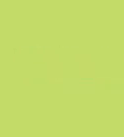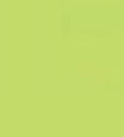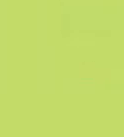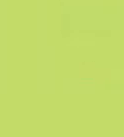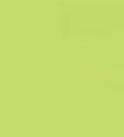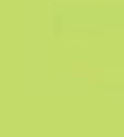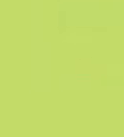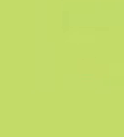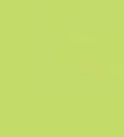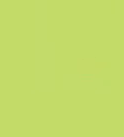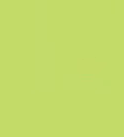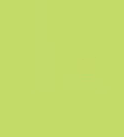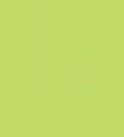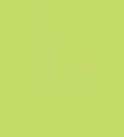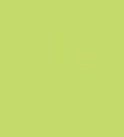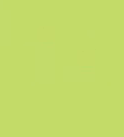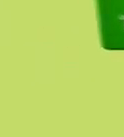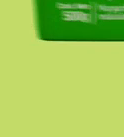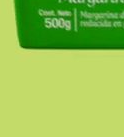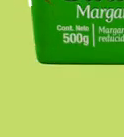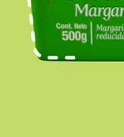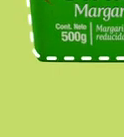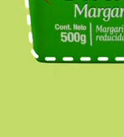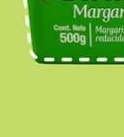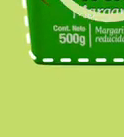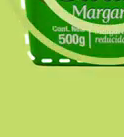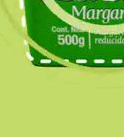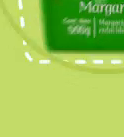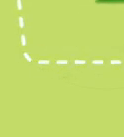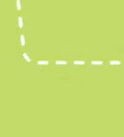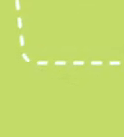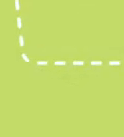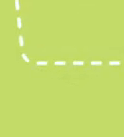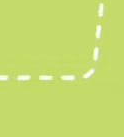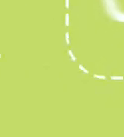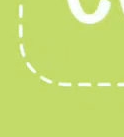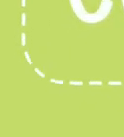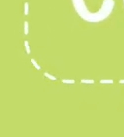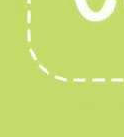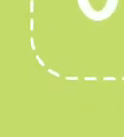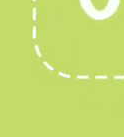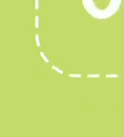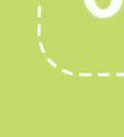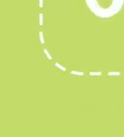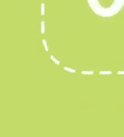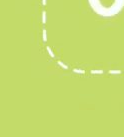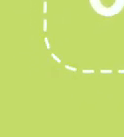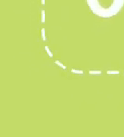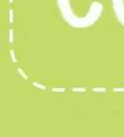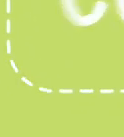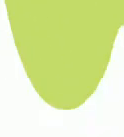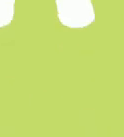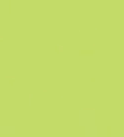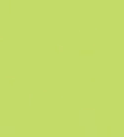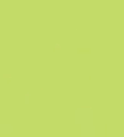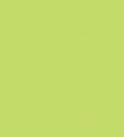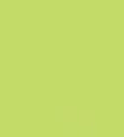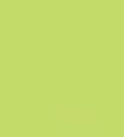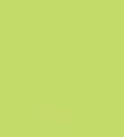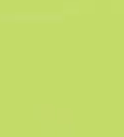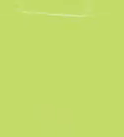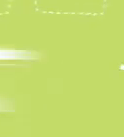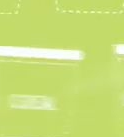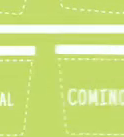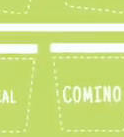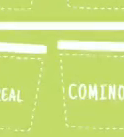Optimizamos el tamaño de la tarrina, pero mantuvimos su contenido. Así recibirás cantidad de margarina y podrás darle